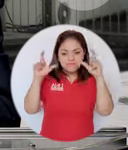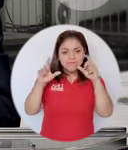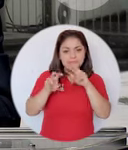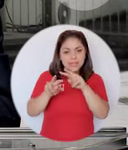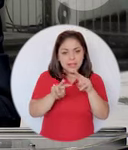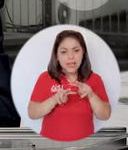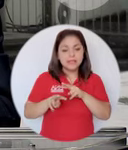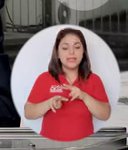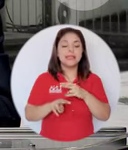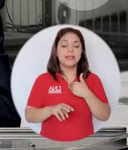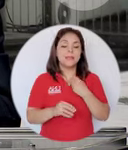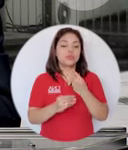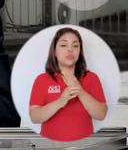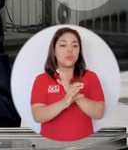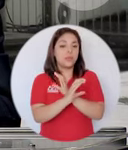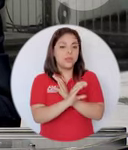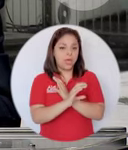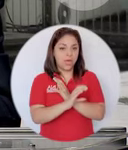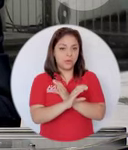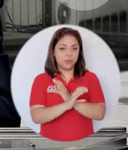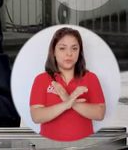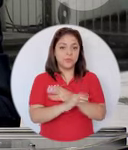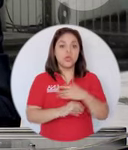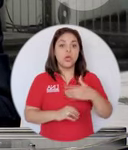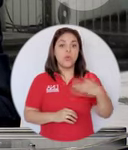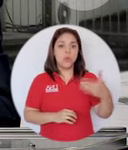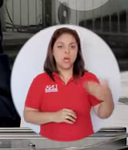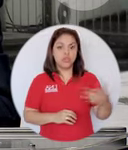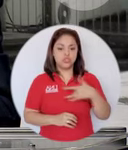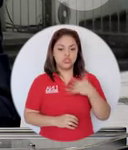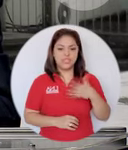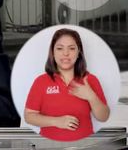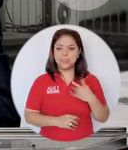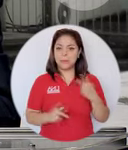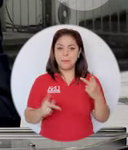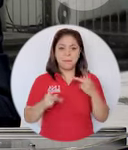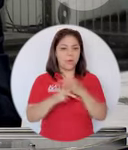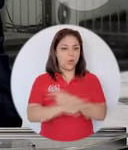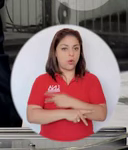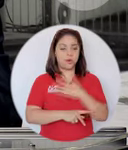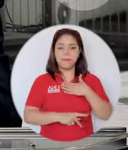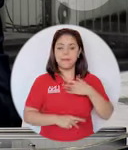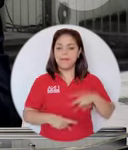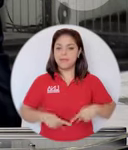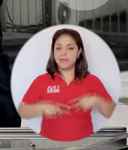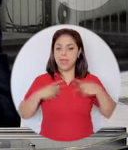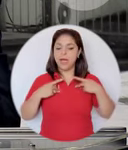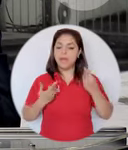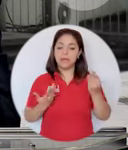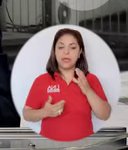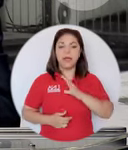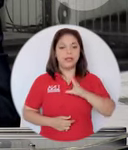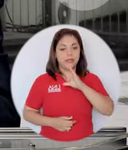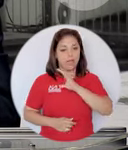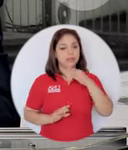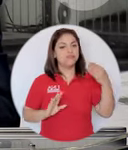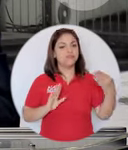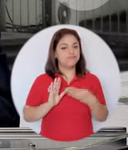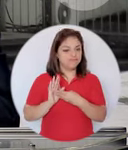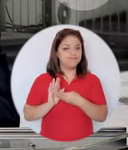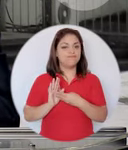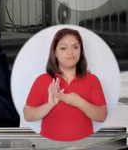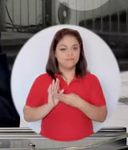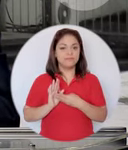y este proceso de vigilancia ser muy cautos cuando puede eventualmente empeorar o afectar nuestra calidad de vida.